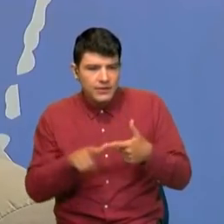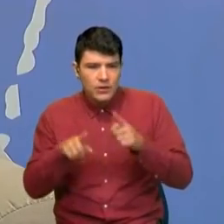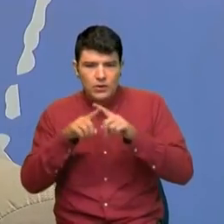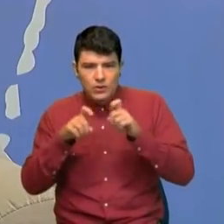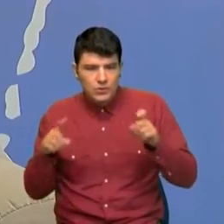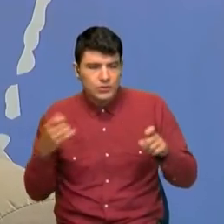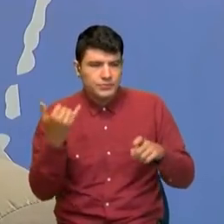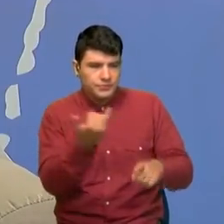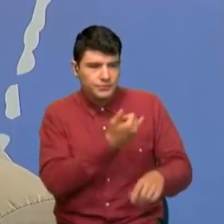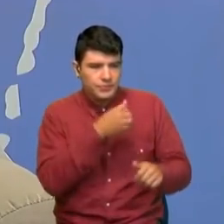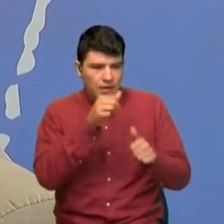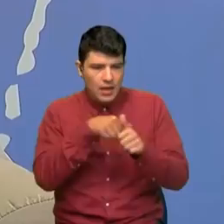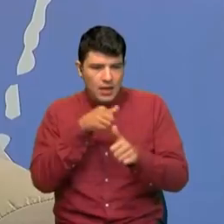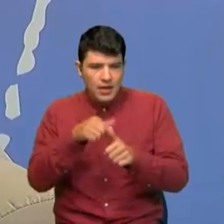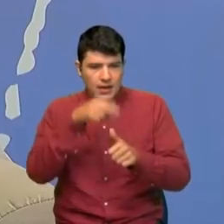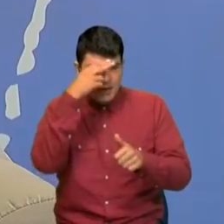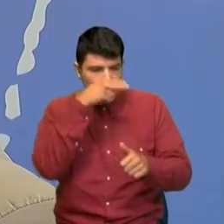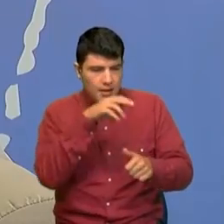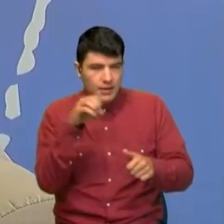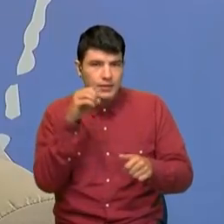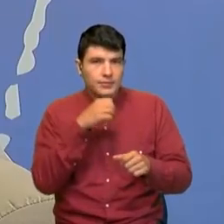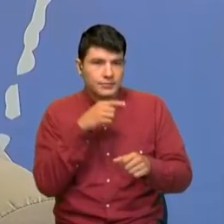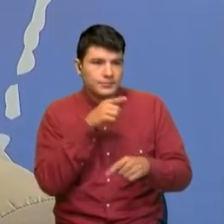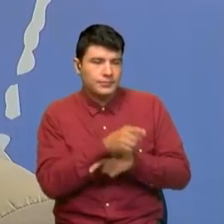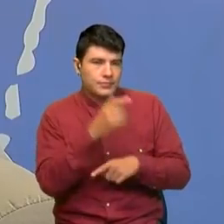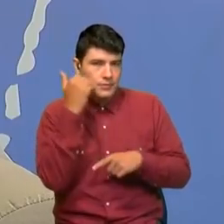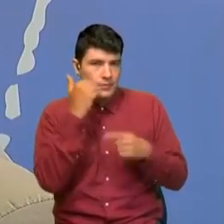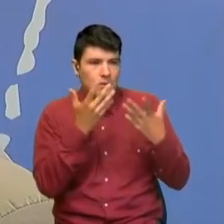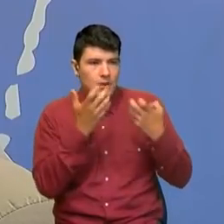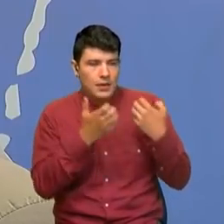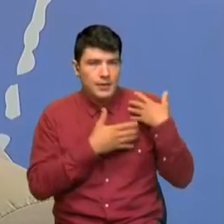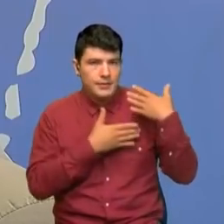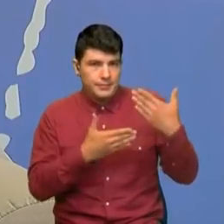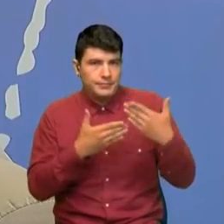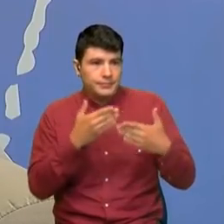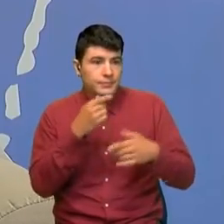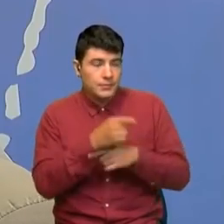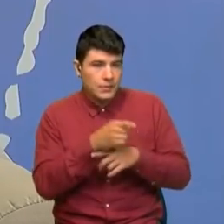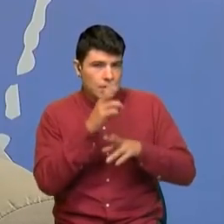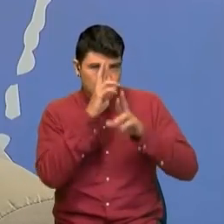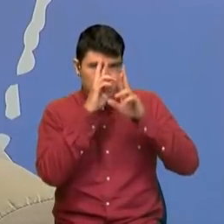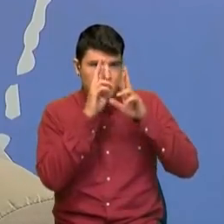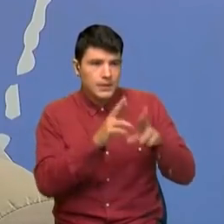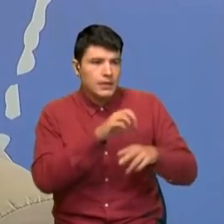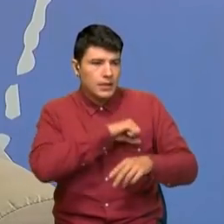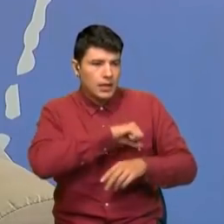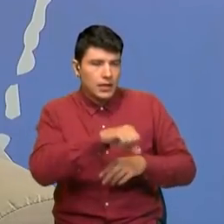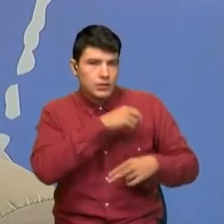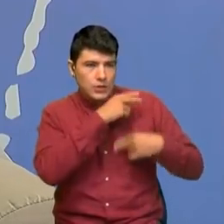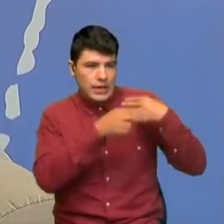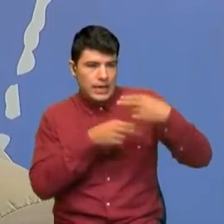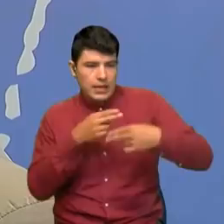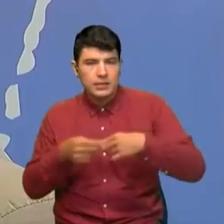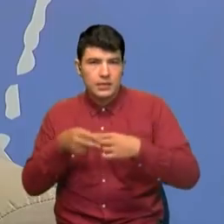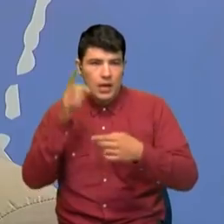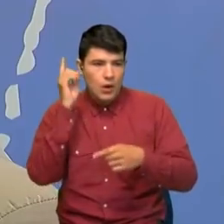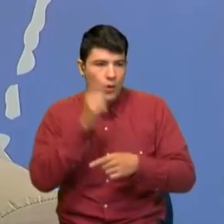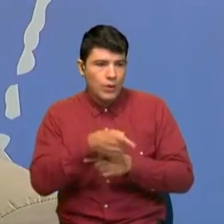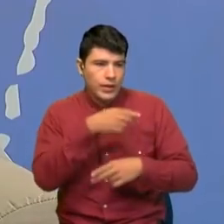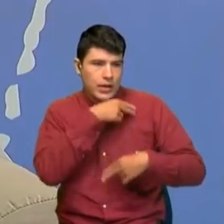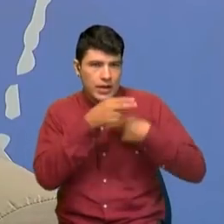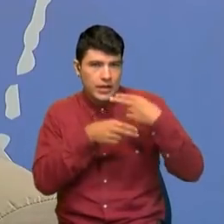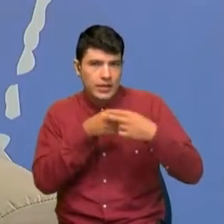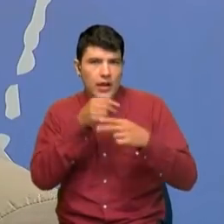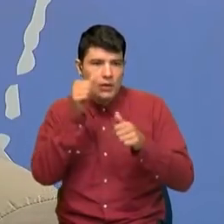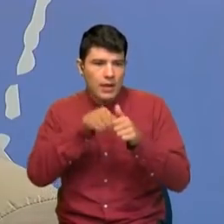a sus hijos como tal, siguiendo la voluntad que ella desea y respetando pues el derecho sucesoral, los órdenes hereditarios en este